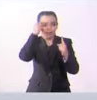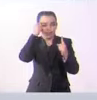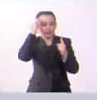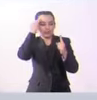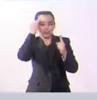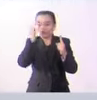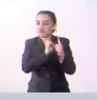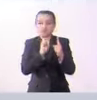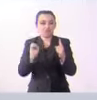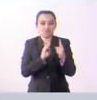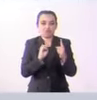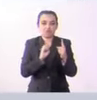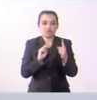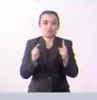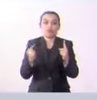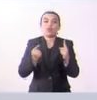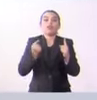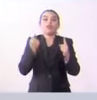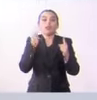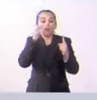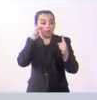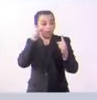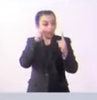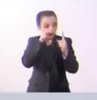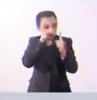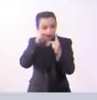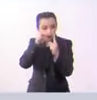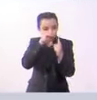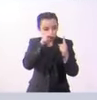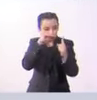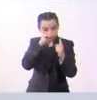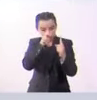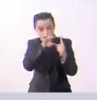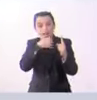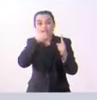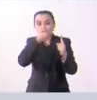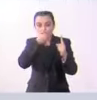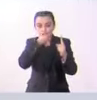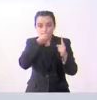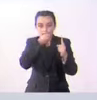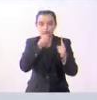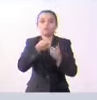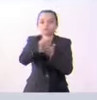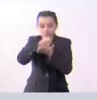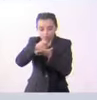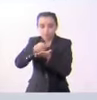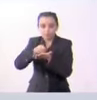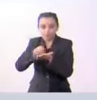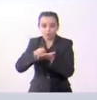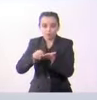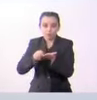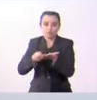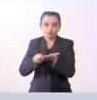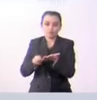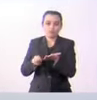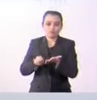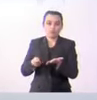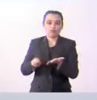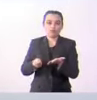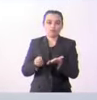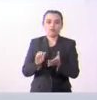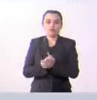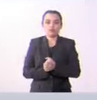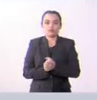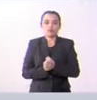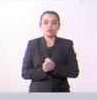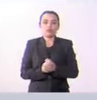los personajes y además conoce qué es lo que están pensando. En conclusión, en el cuento